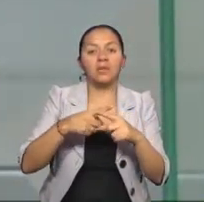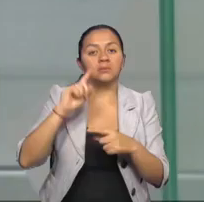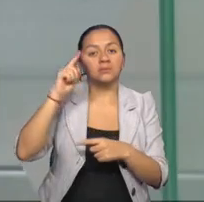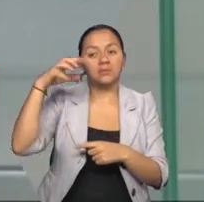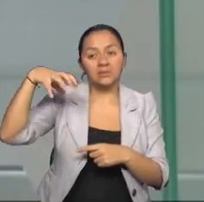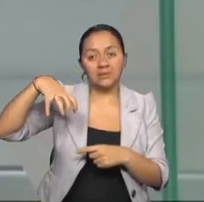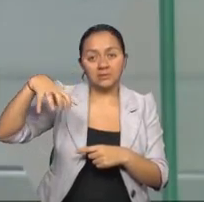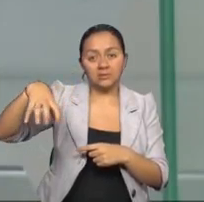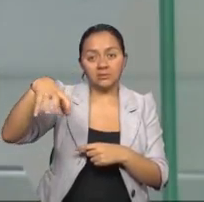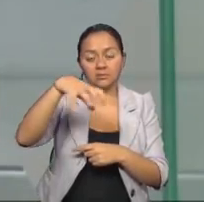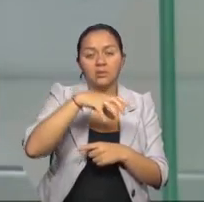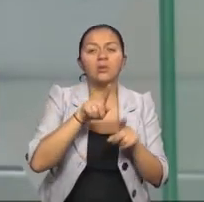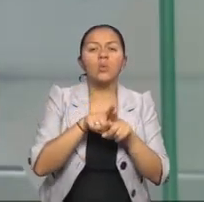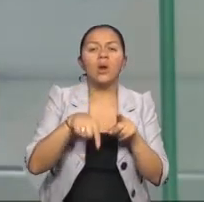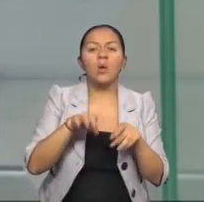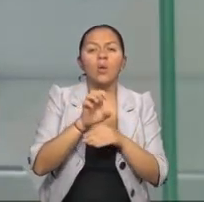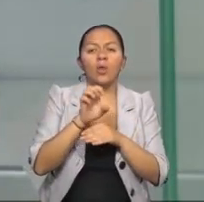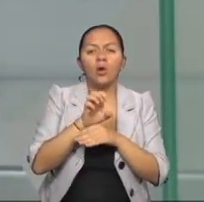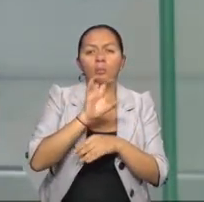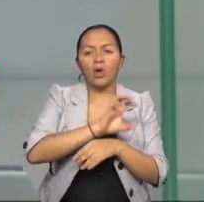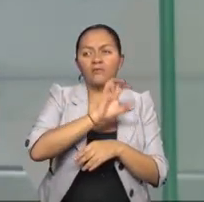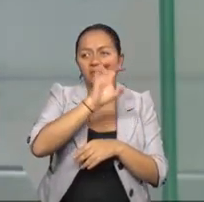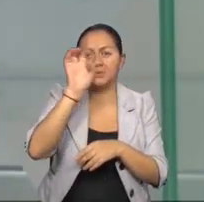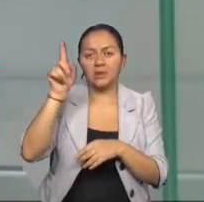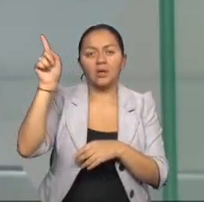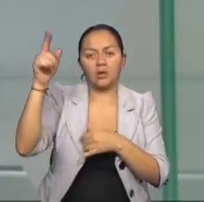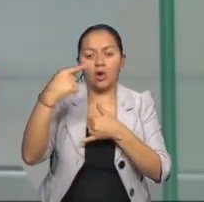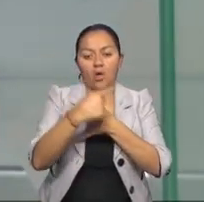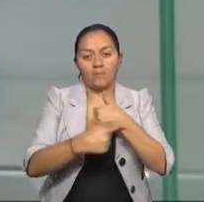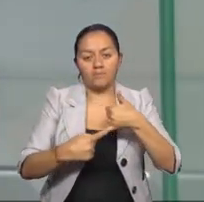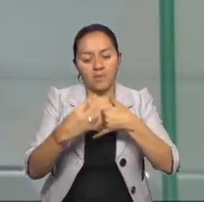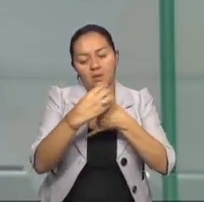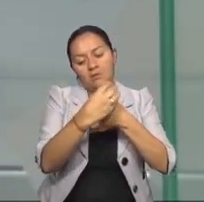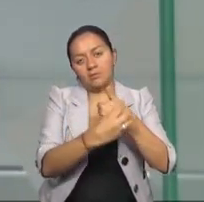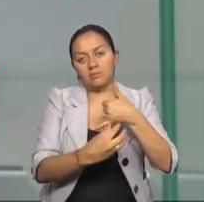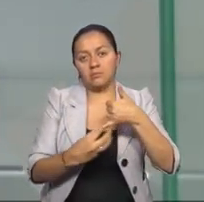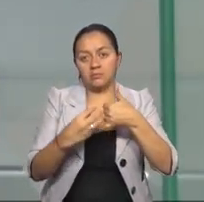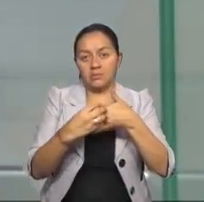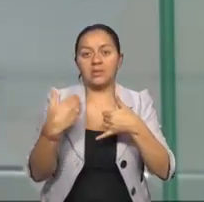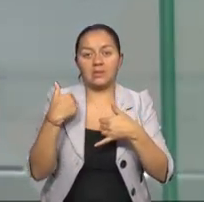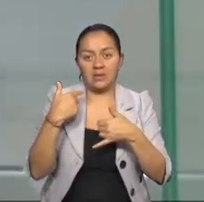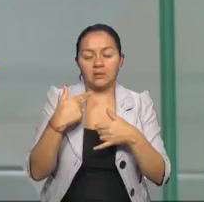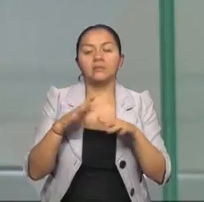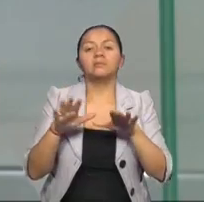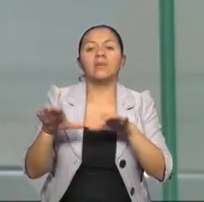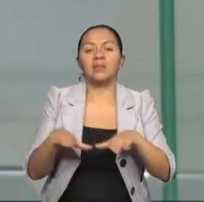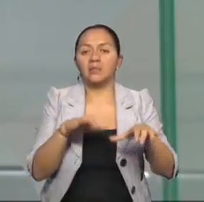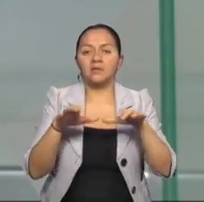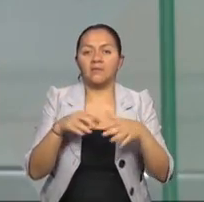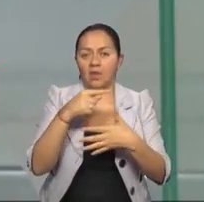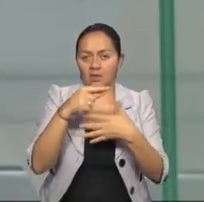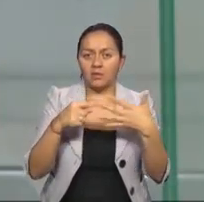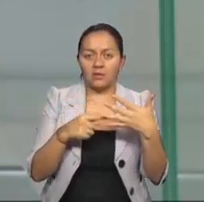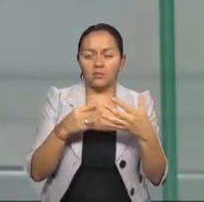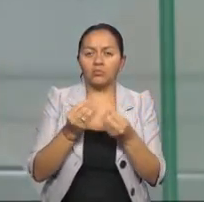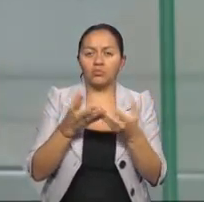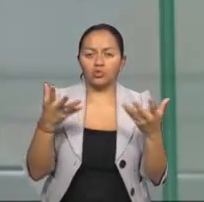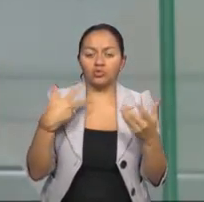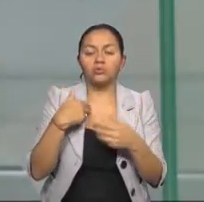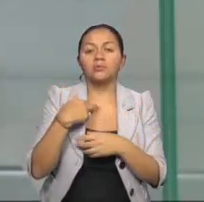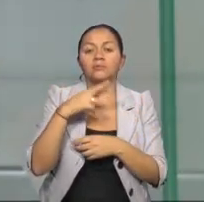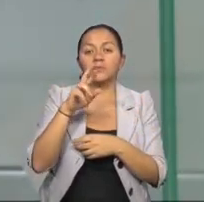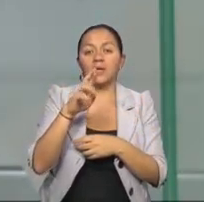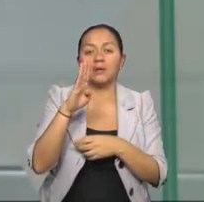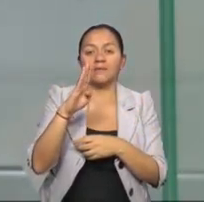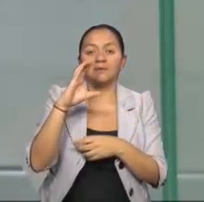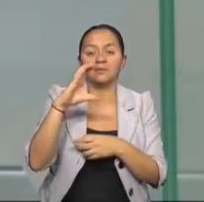podríamos decir donde se desarrollan diferentes actividades ustedes han llegado en colombia a desarrollar la rehabilitación